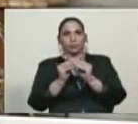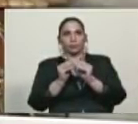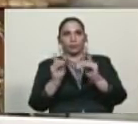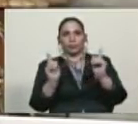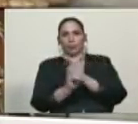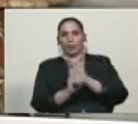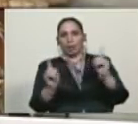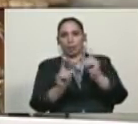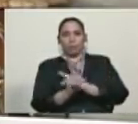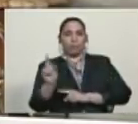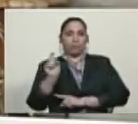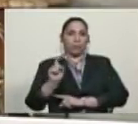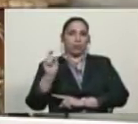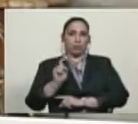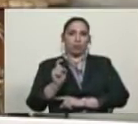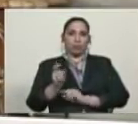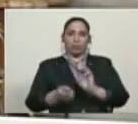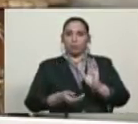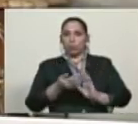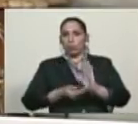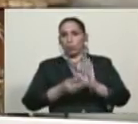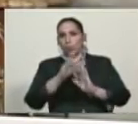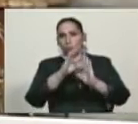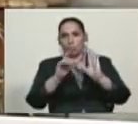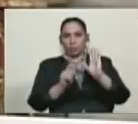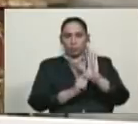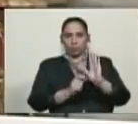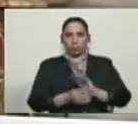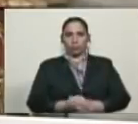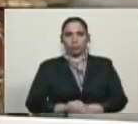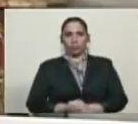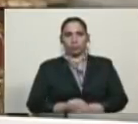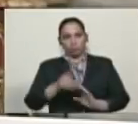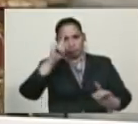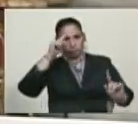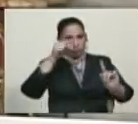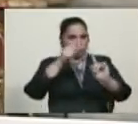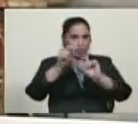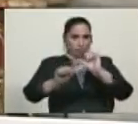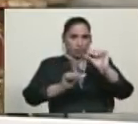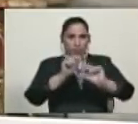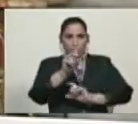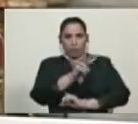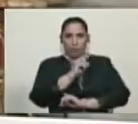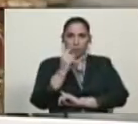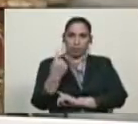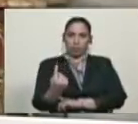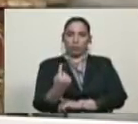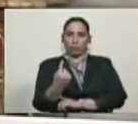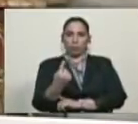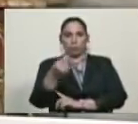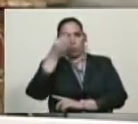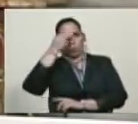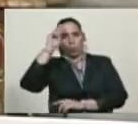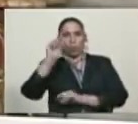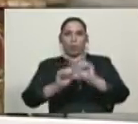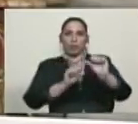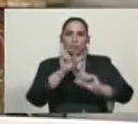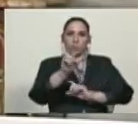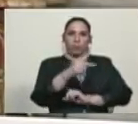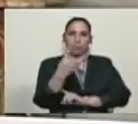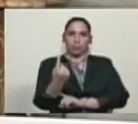para una constitución ya rumbo del siglo 21 en adelante para la curva del siglo 21